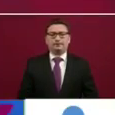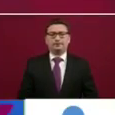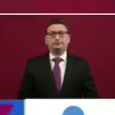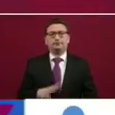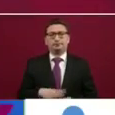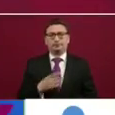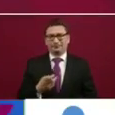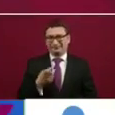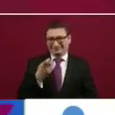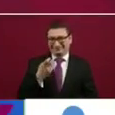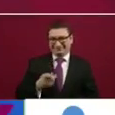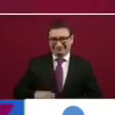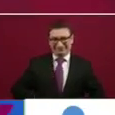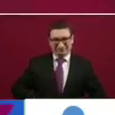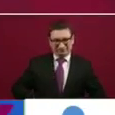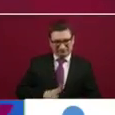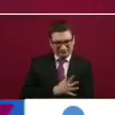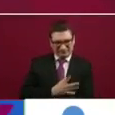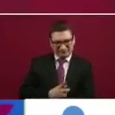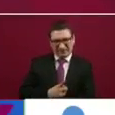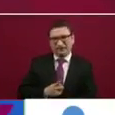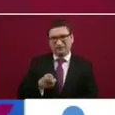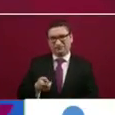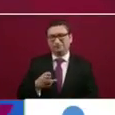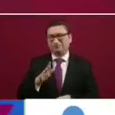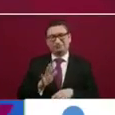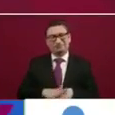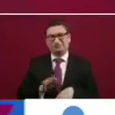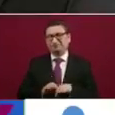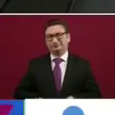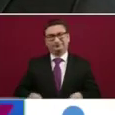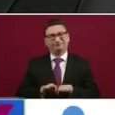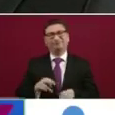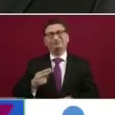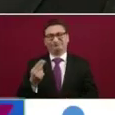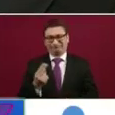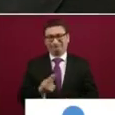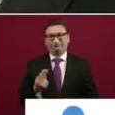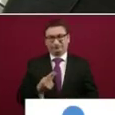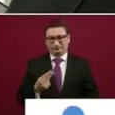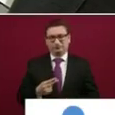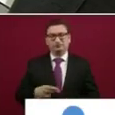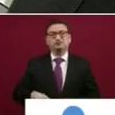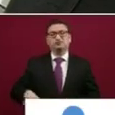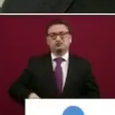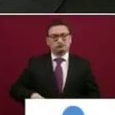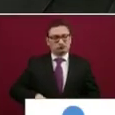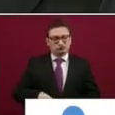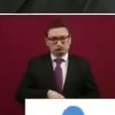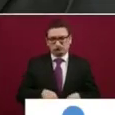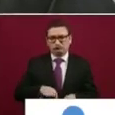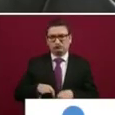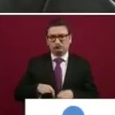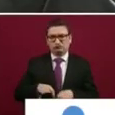se necesita en el servicio público. Honestidad.